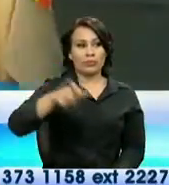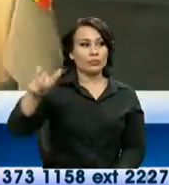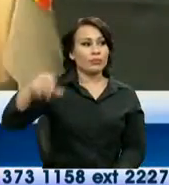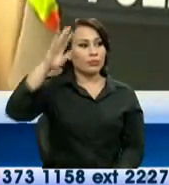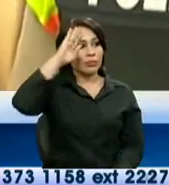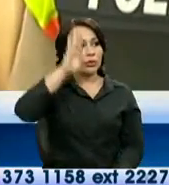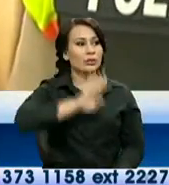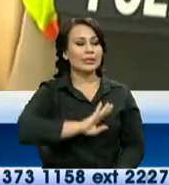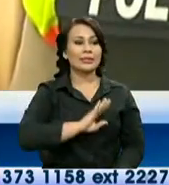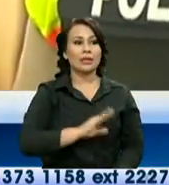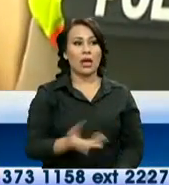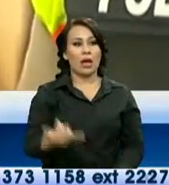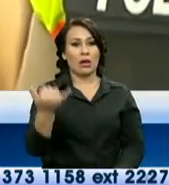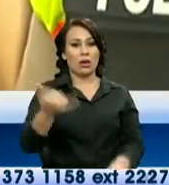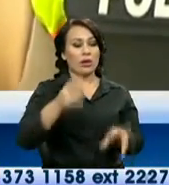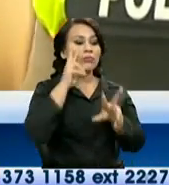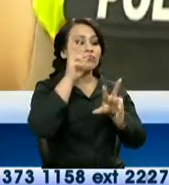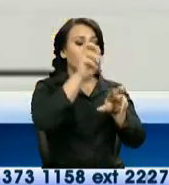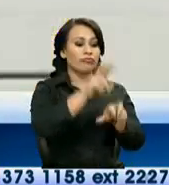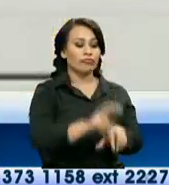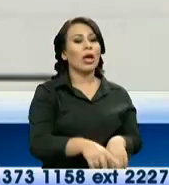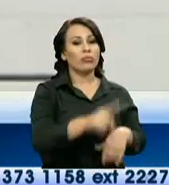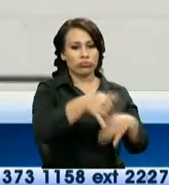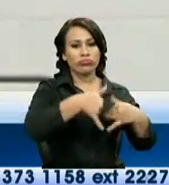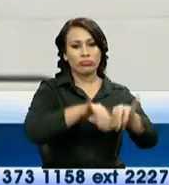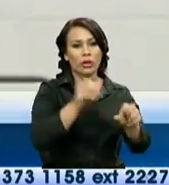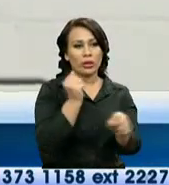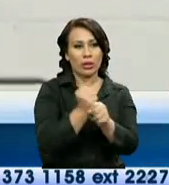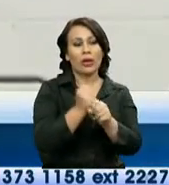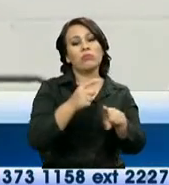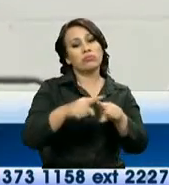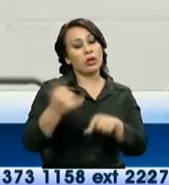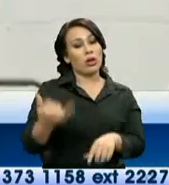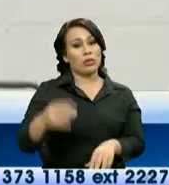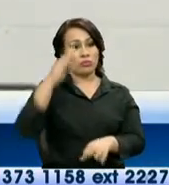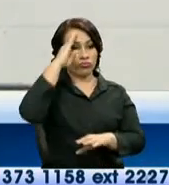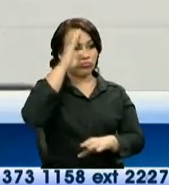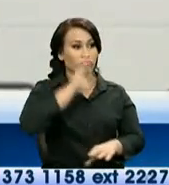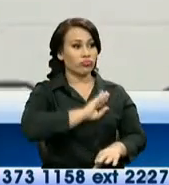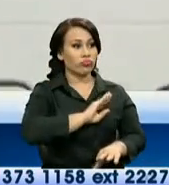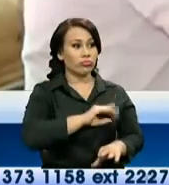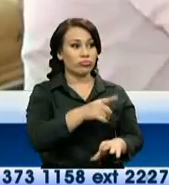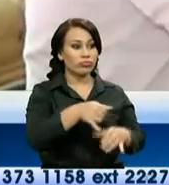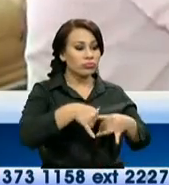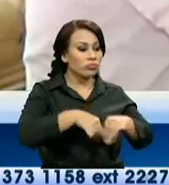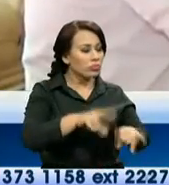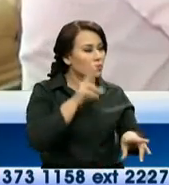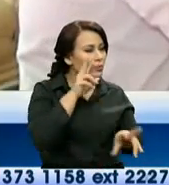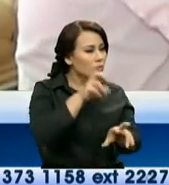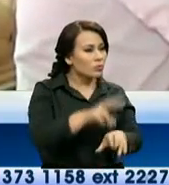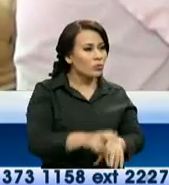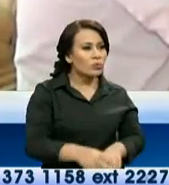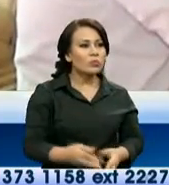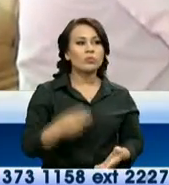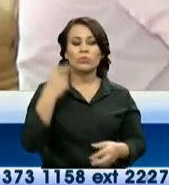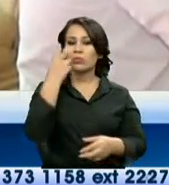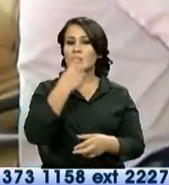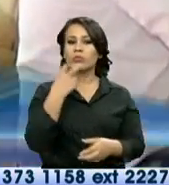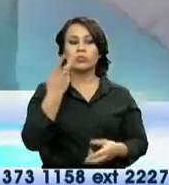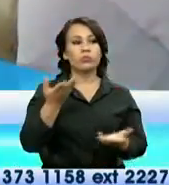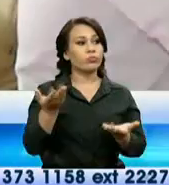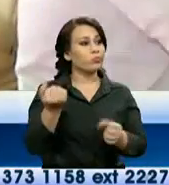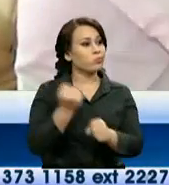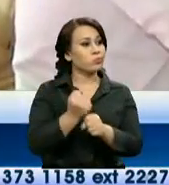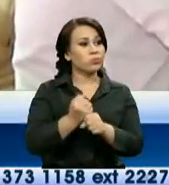servicio, pero bajo investigación administrativa en la institución. Eso sin perjuicio del proceso que se sigue en la justicia